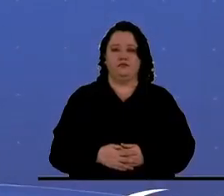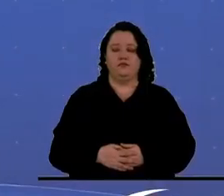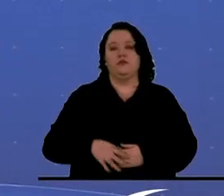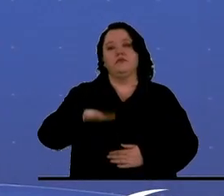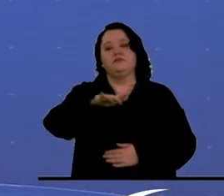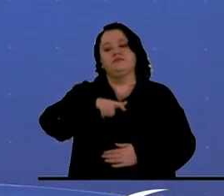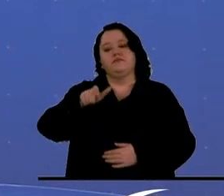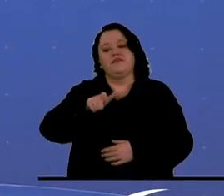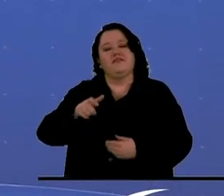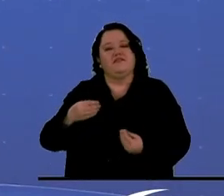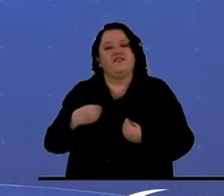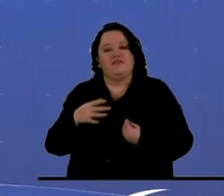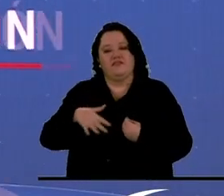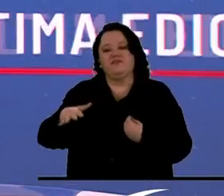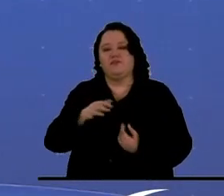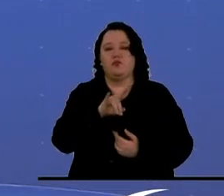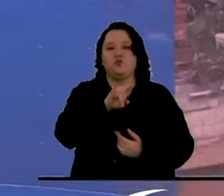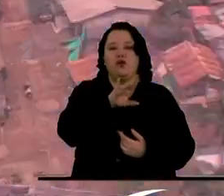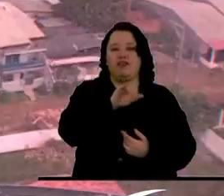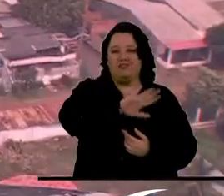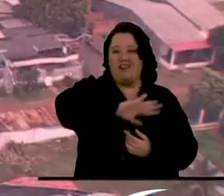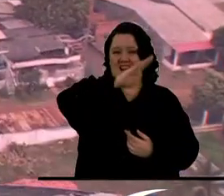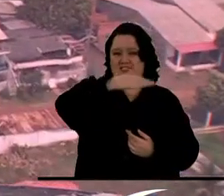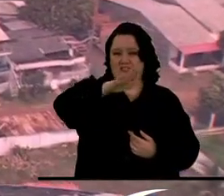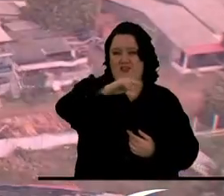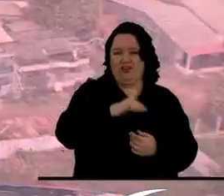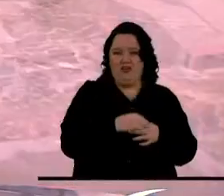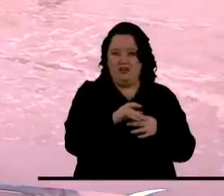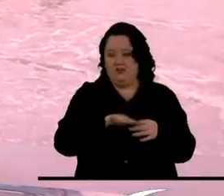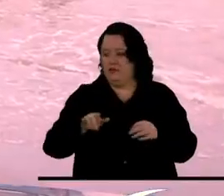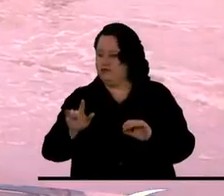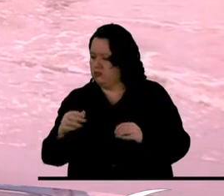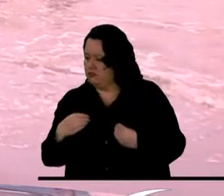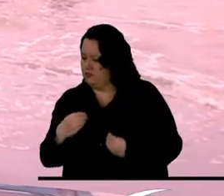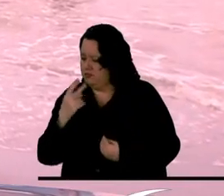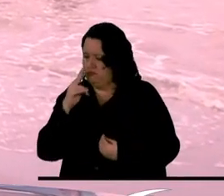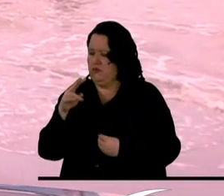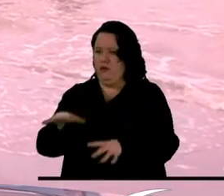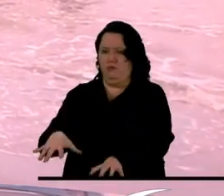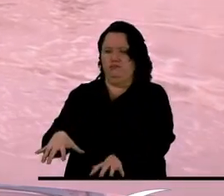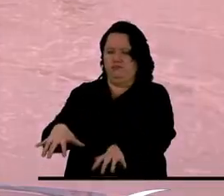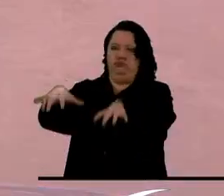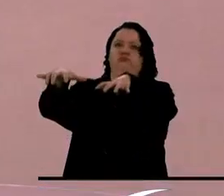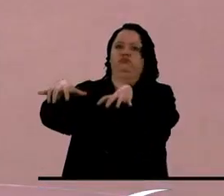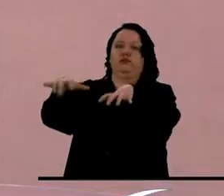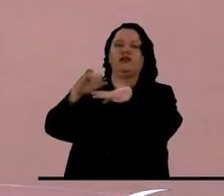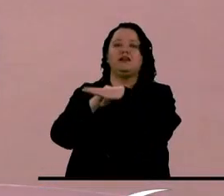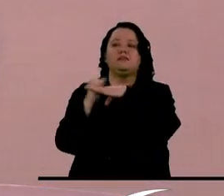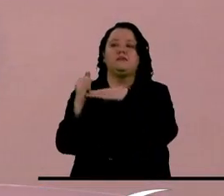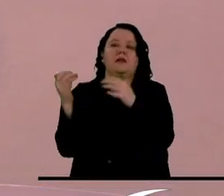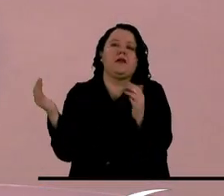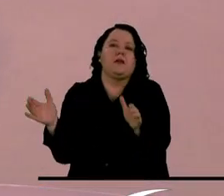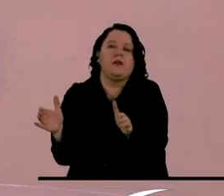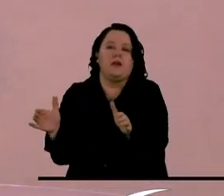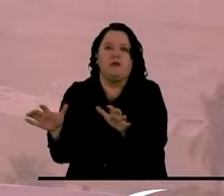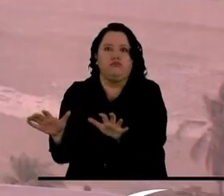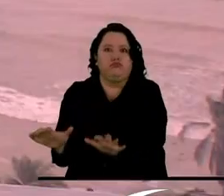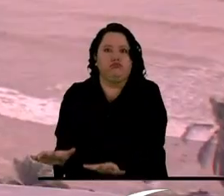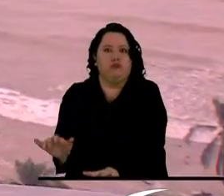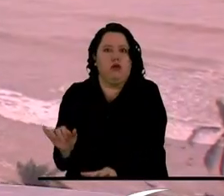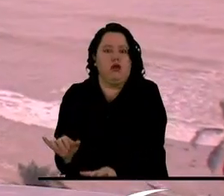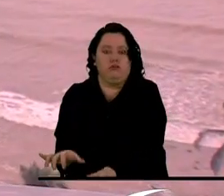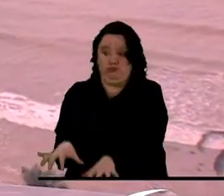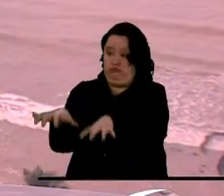Pobladores de un corregimiento en el Urabá antioqueño amanecieron con la sorpresa de la emersión de una pequeña isla que estuvo bajo el agua durante